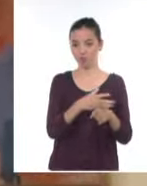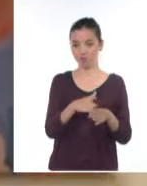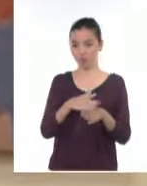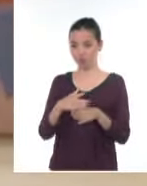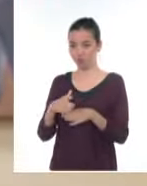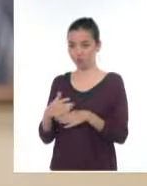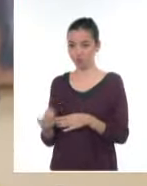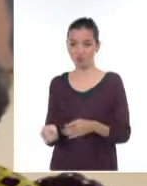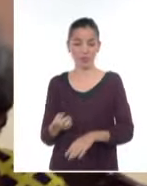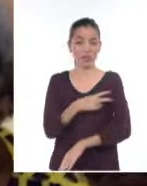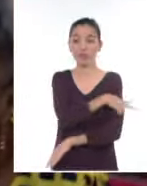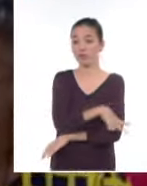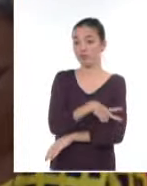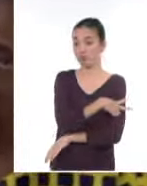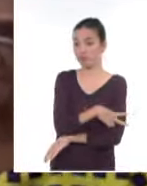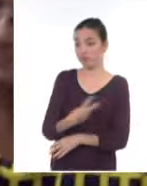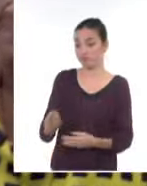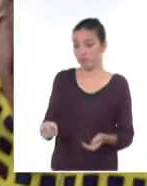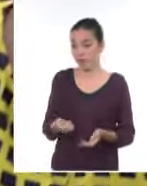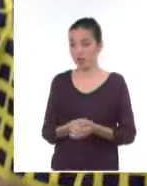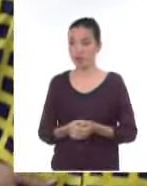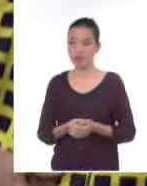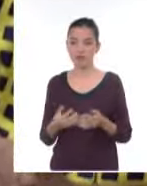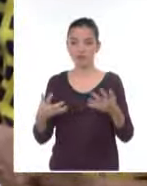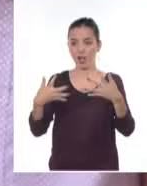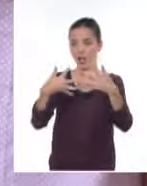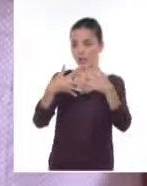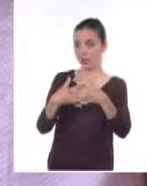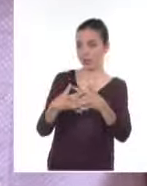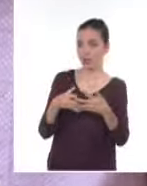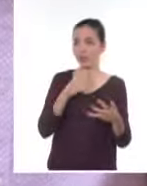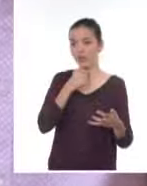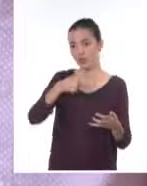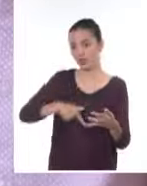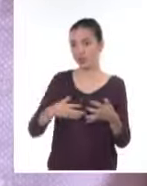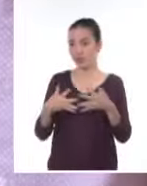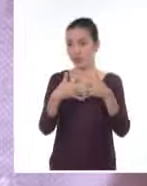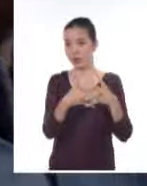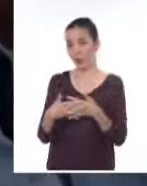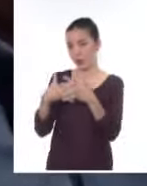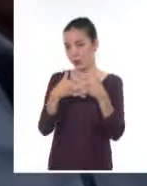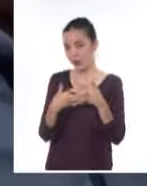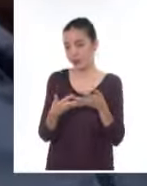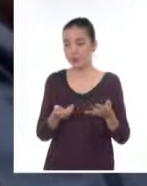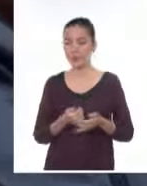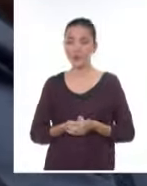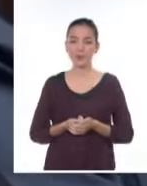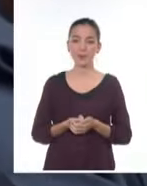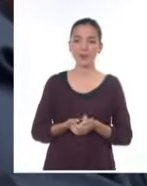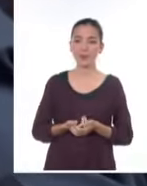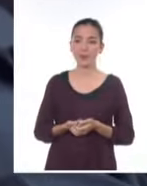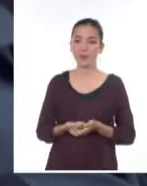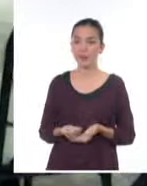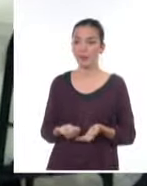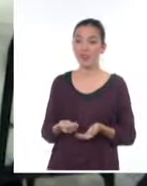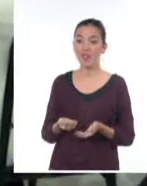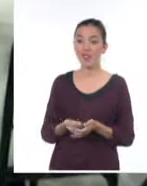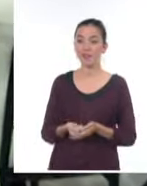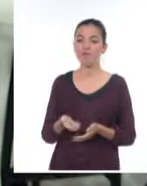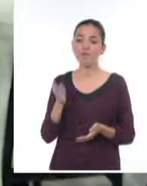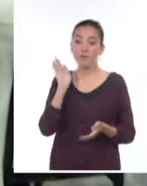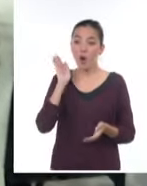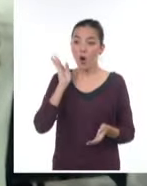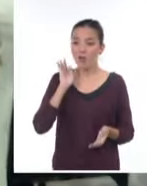sus comisiones y talleres habituales. Destaca el programa 75 ponencias con más de 120 participantes en